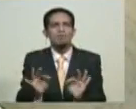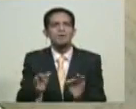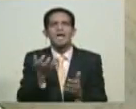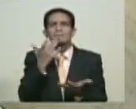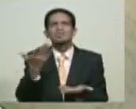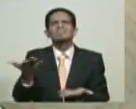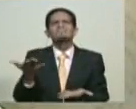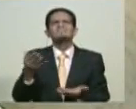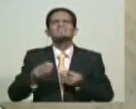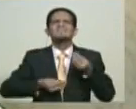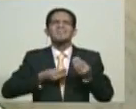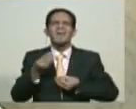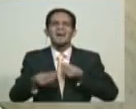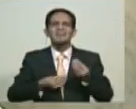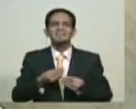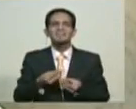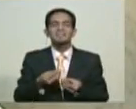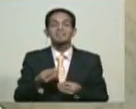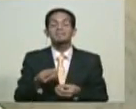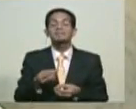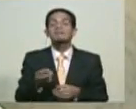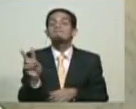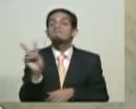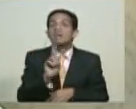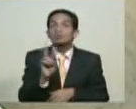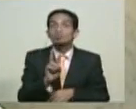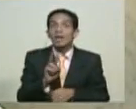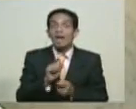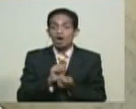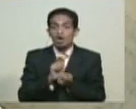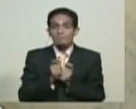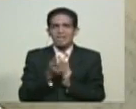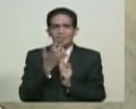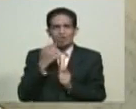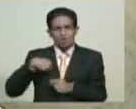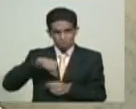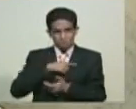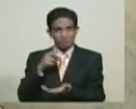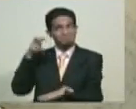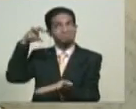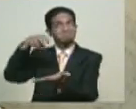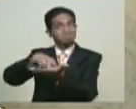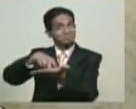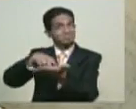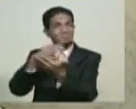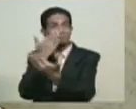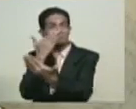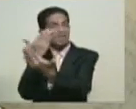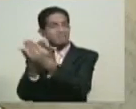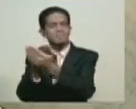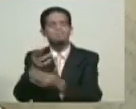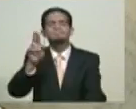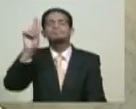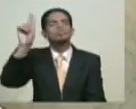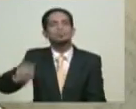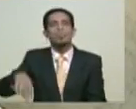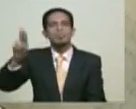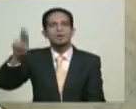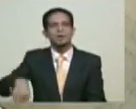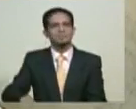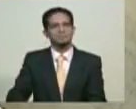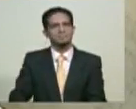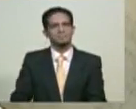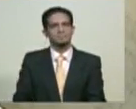sanciones? ¿Que el pueblo venezolano se convierta en colonia gringa? ¿Nos arrodillemos a ellos? Jamás, nunca jamás, eso nunca va a